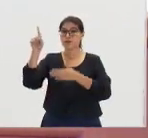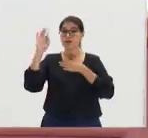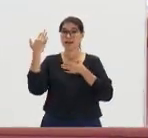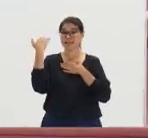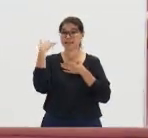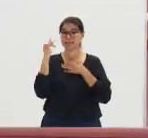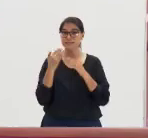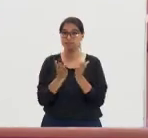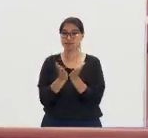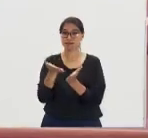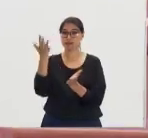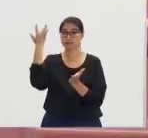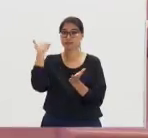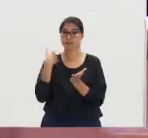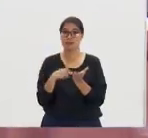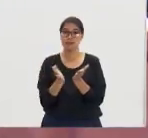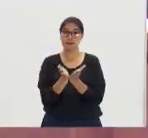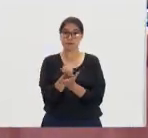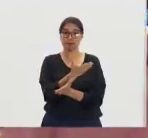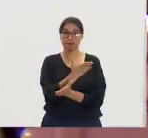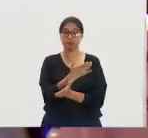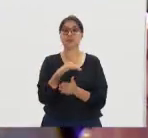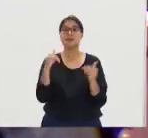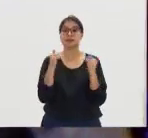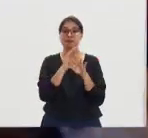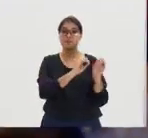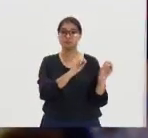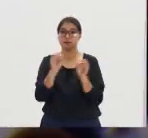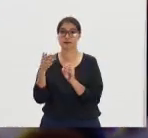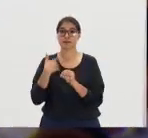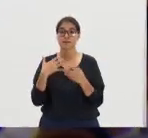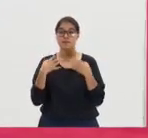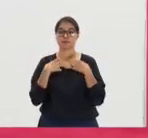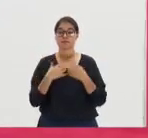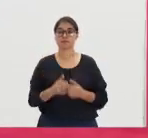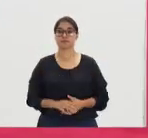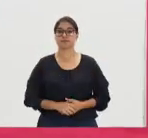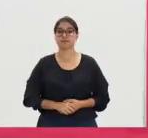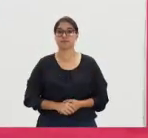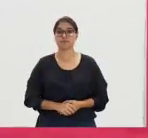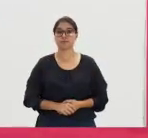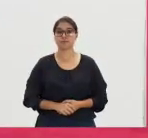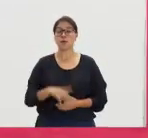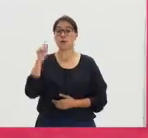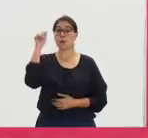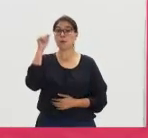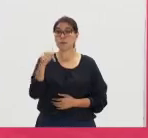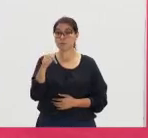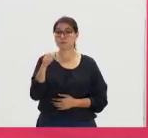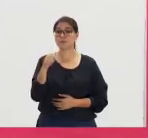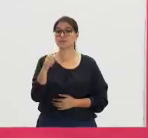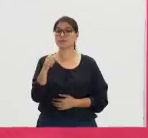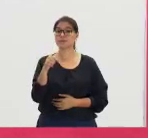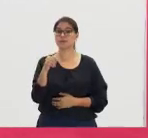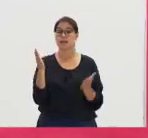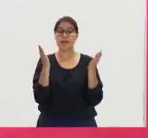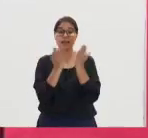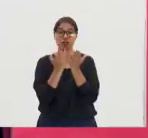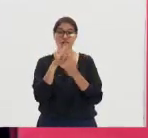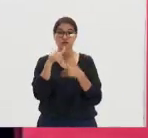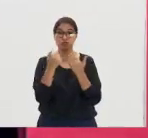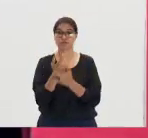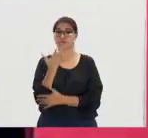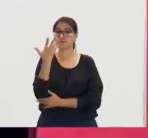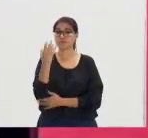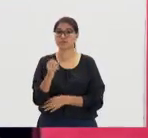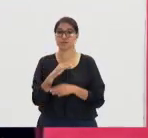Testamento serán las experiencias que nosotros tendremos hoy. Por eso la palabra dice: orad para que no caigáis en